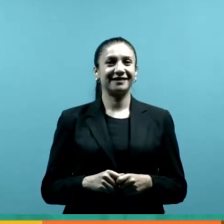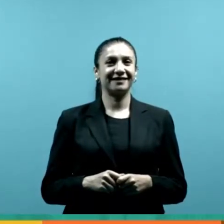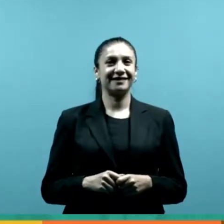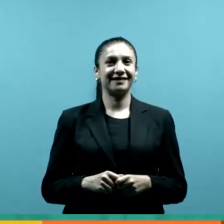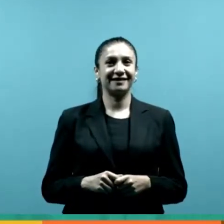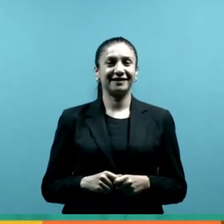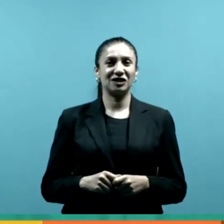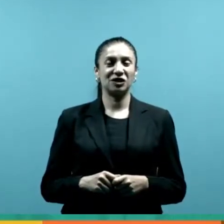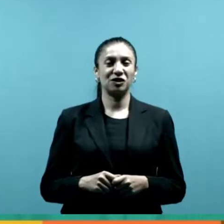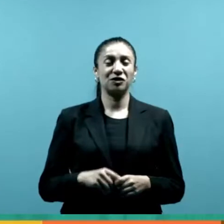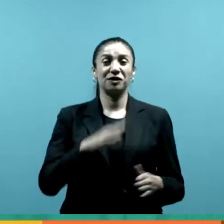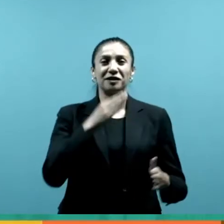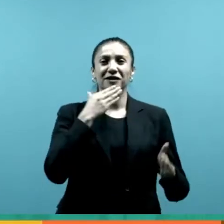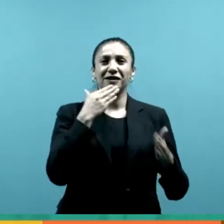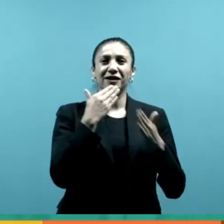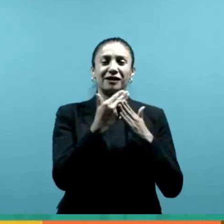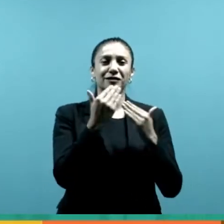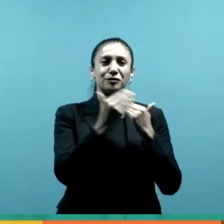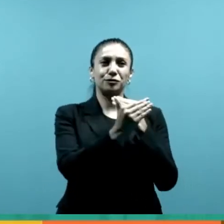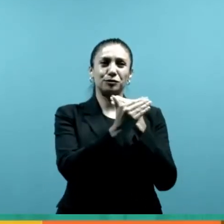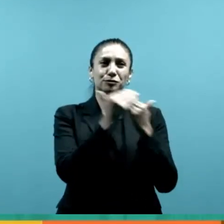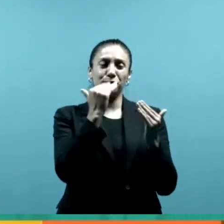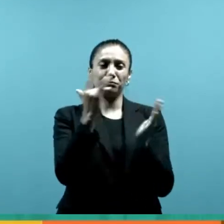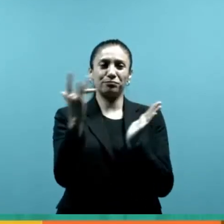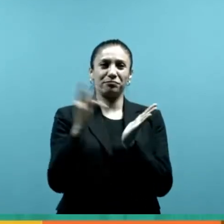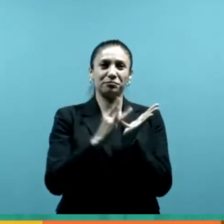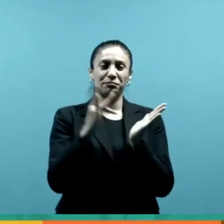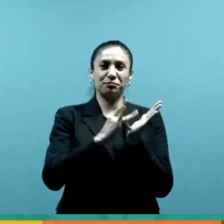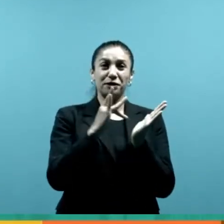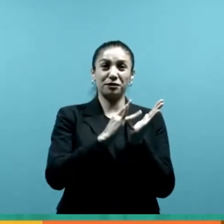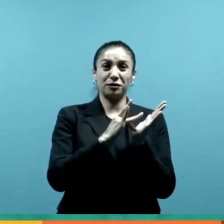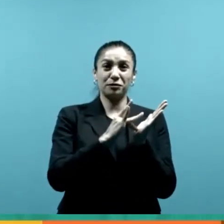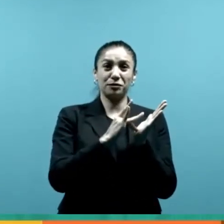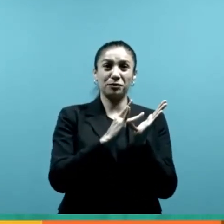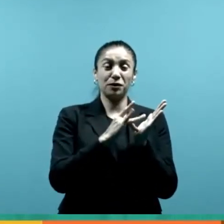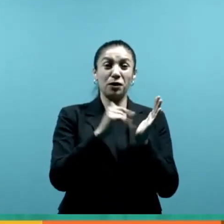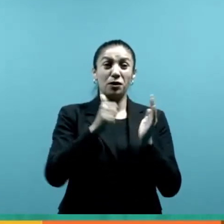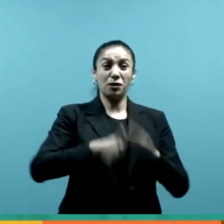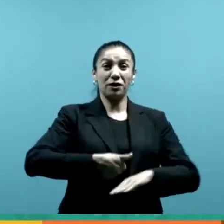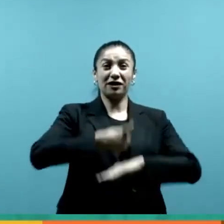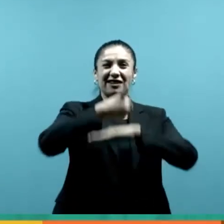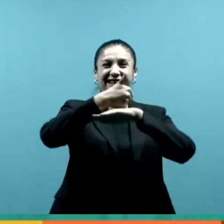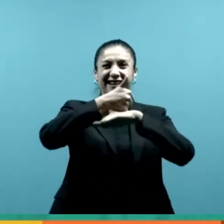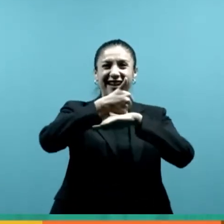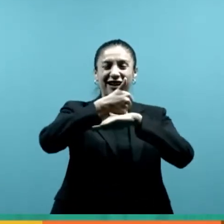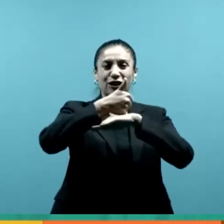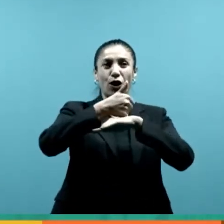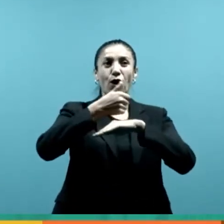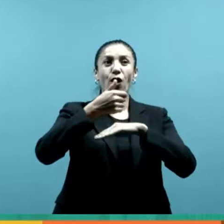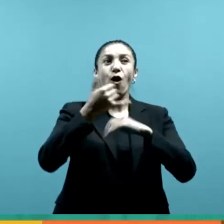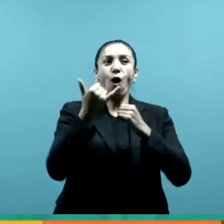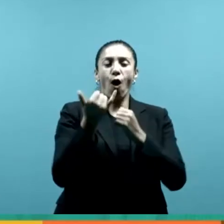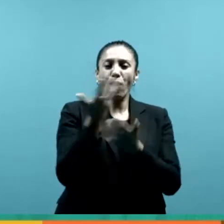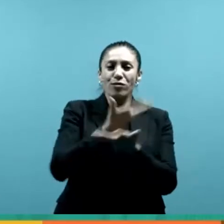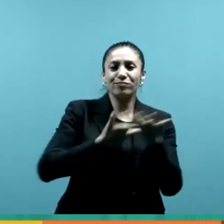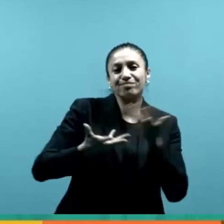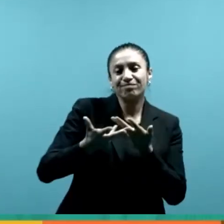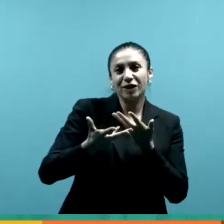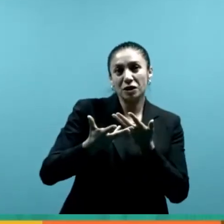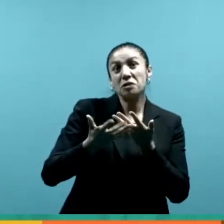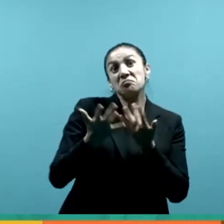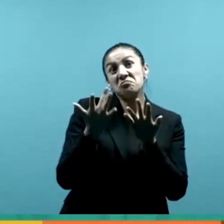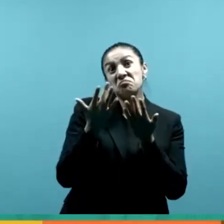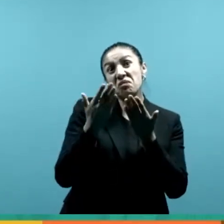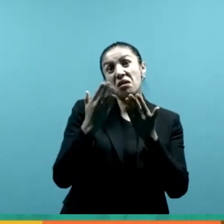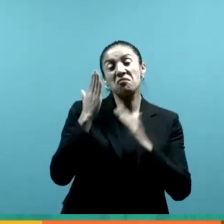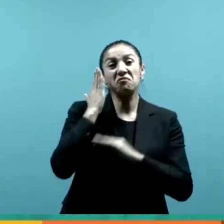invitation. Gracias por el privilegio de participar. Nuestro director le hubiera encantado estar con ustedes hoy y espero que lo pueda hacer